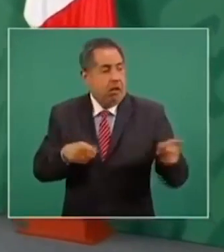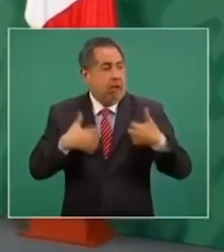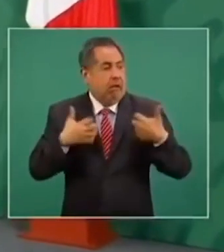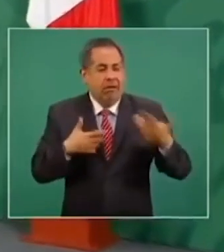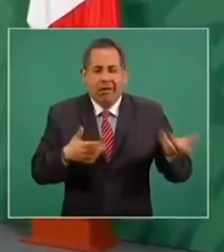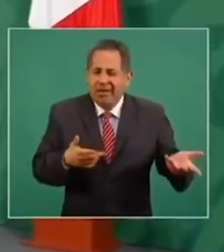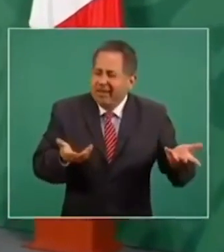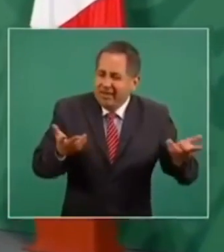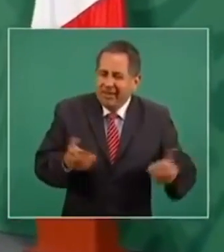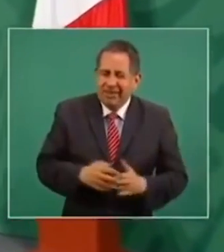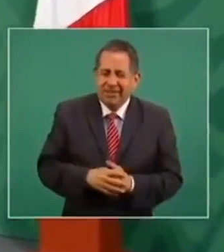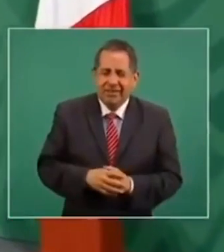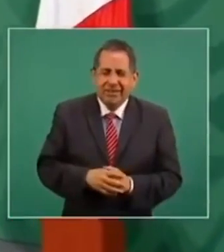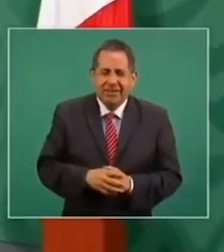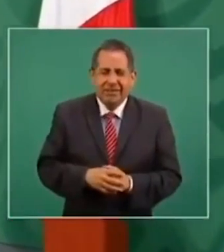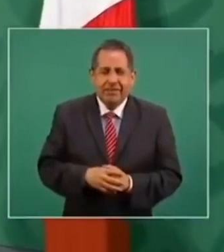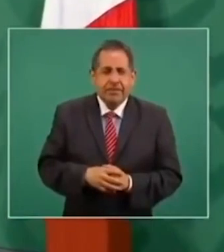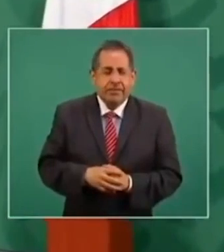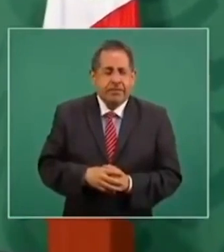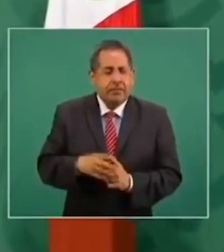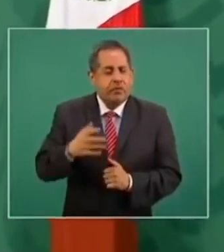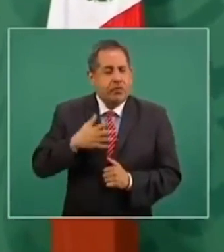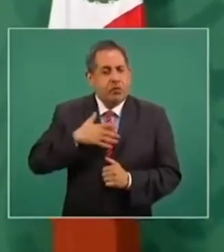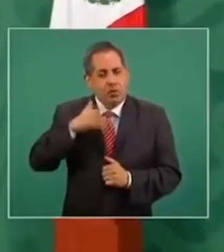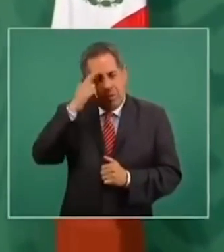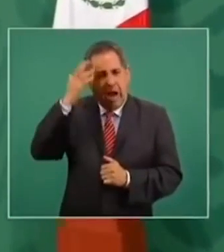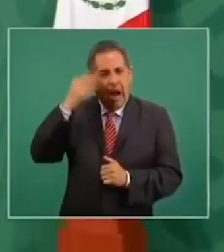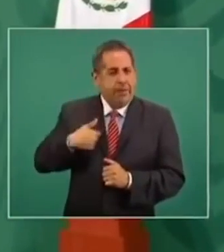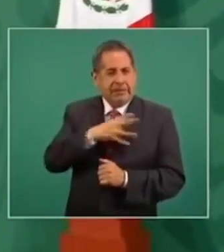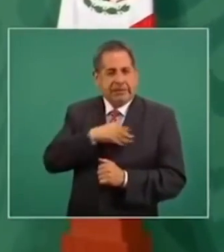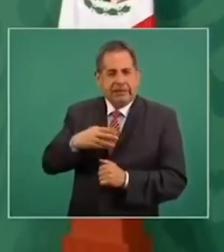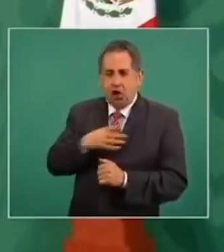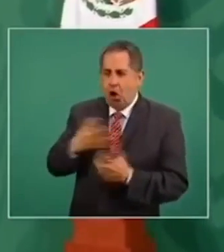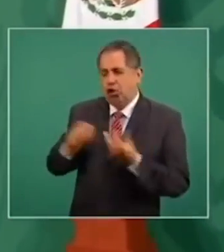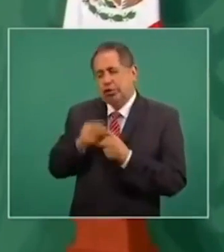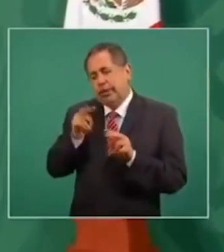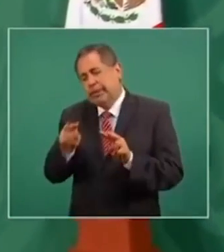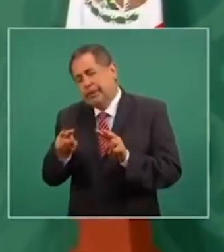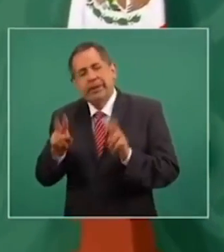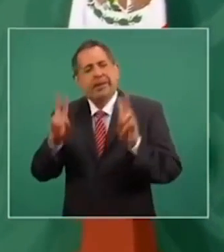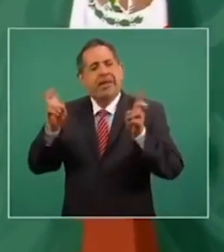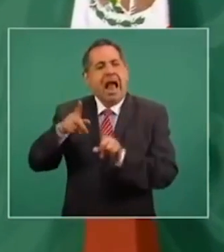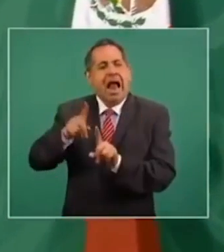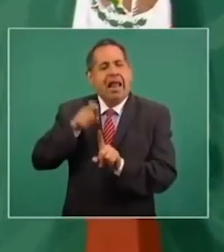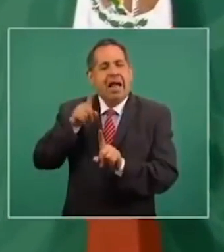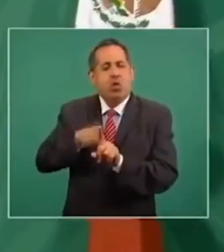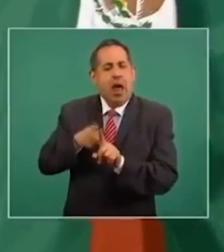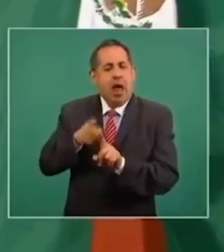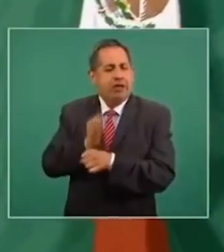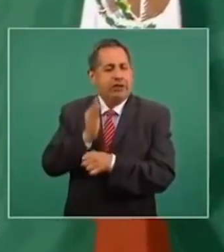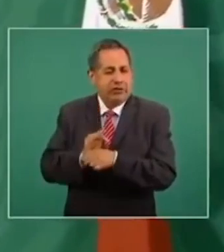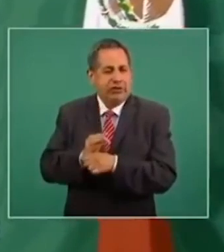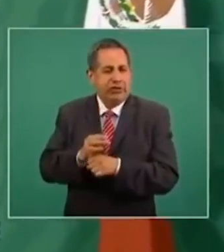infórmate bien lo vamos a revisar entre otros los cuales son de la misma índole ante